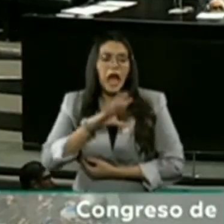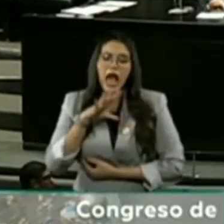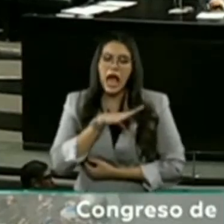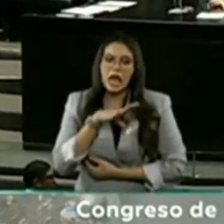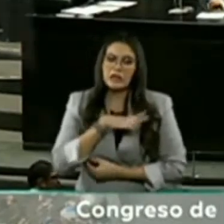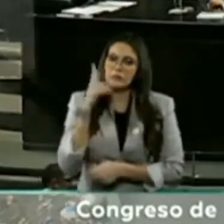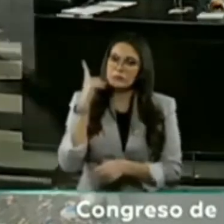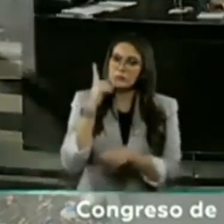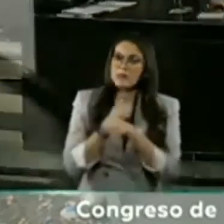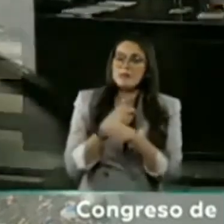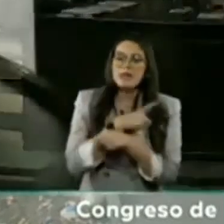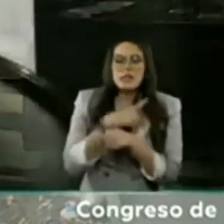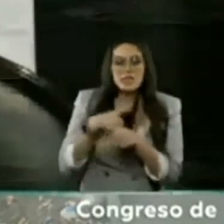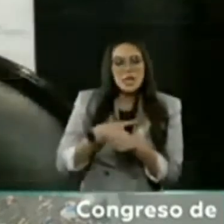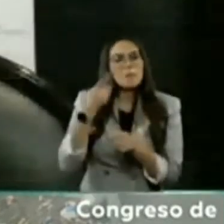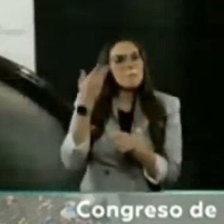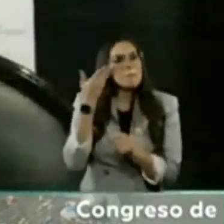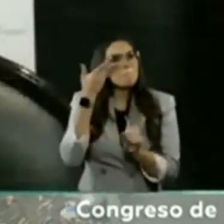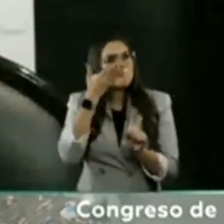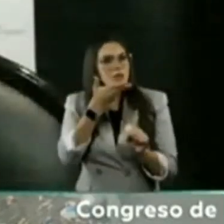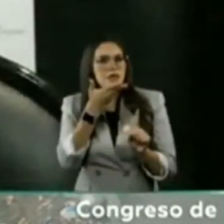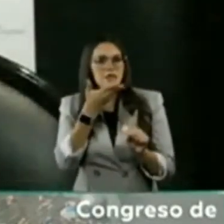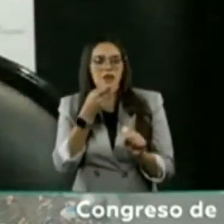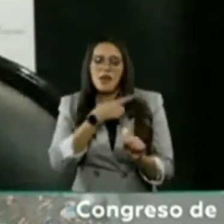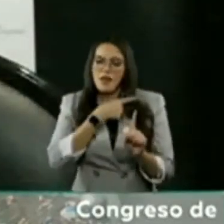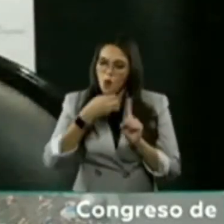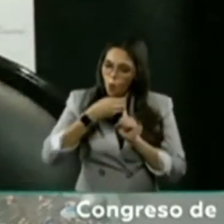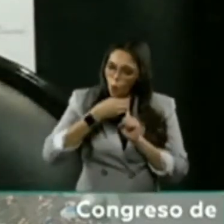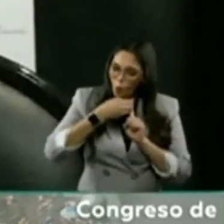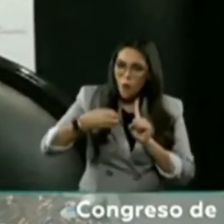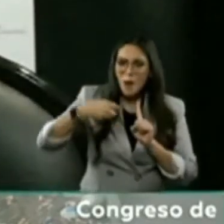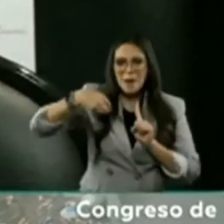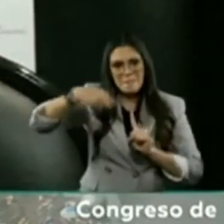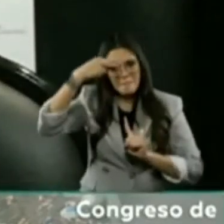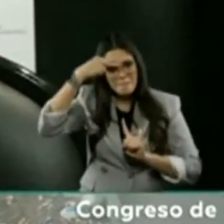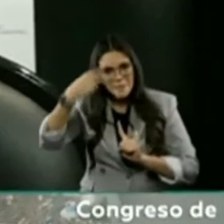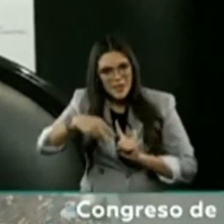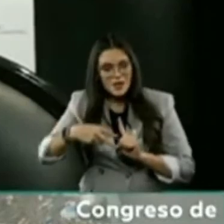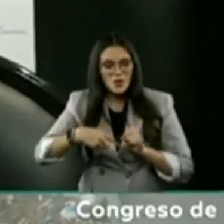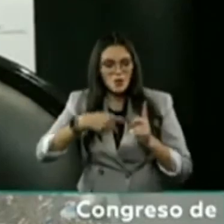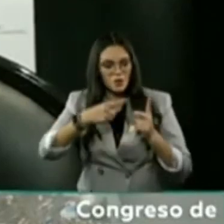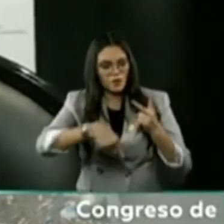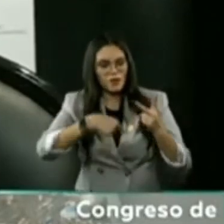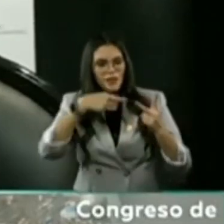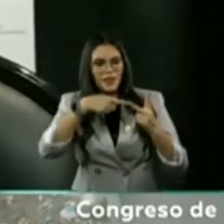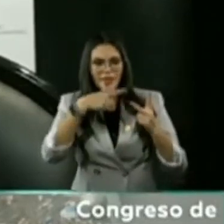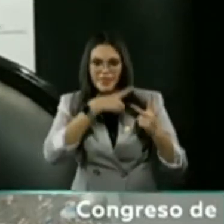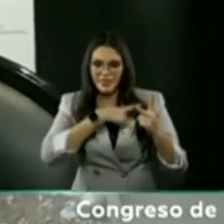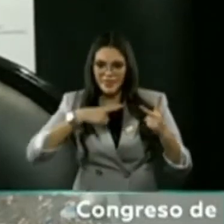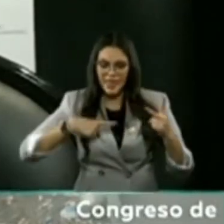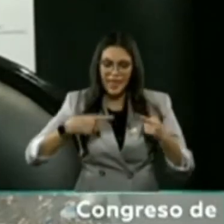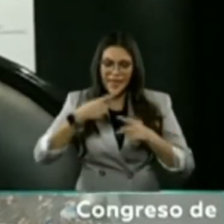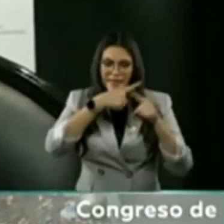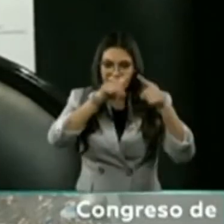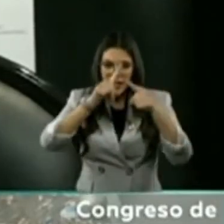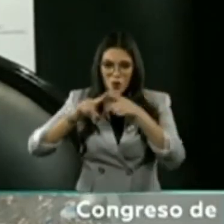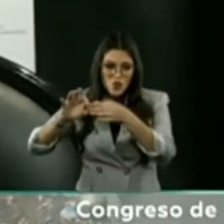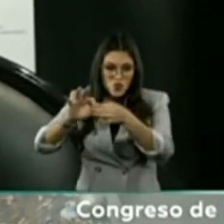poner en orden al país. El segundo, lograr la unidad y la